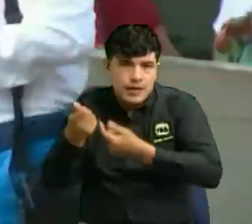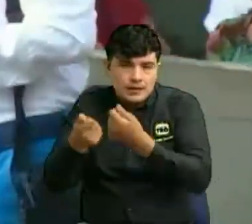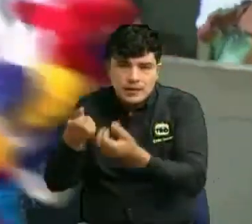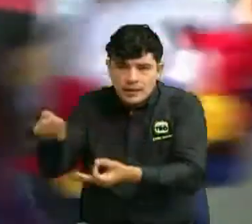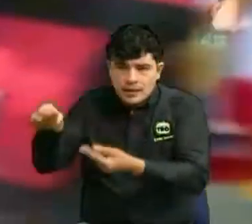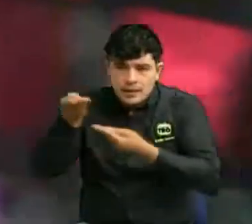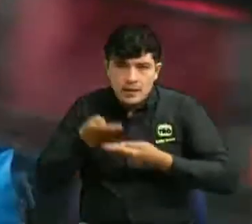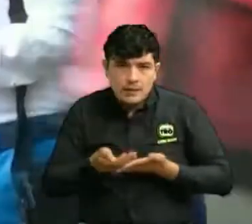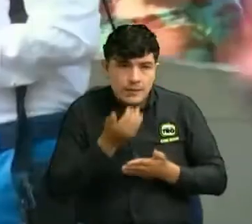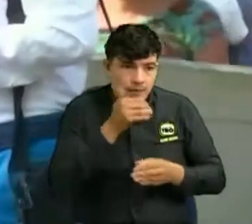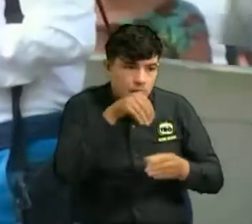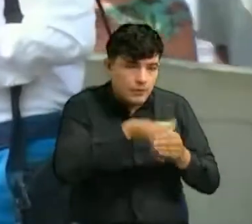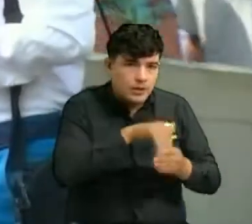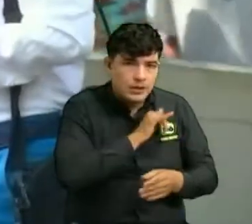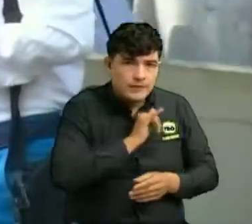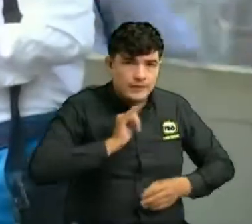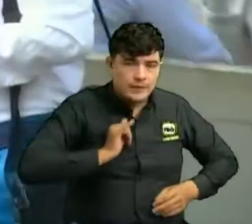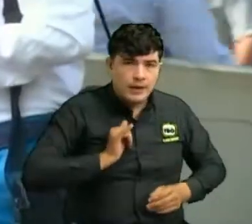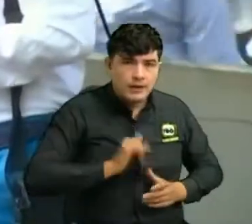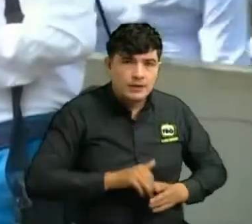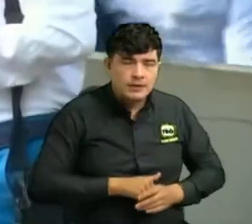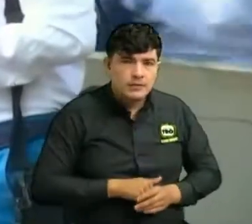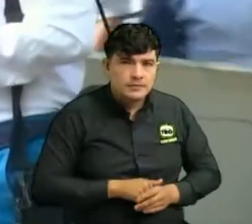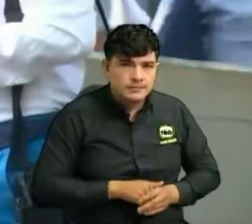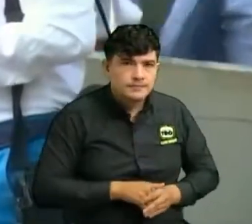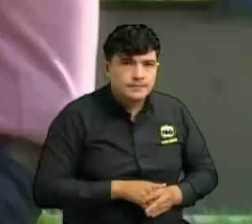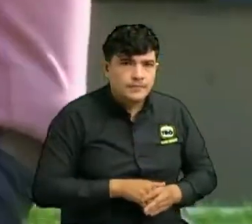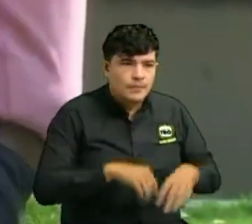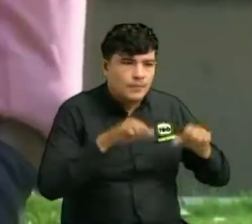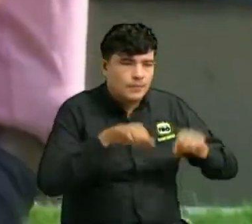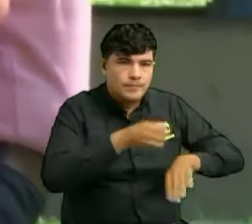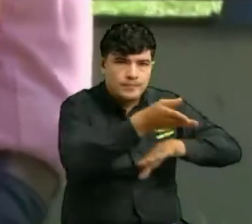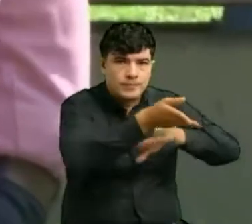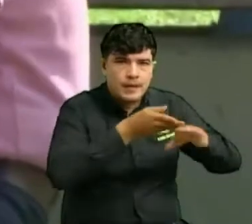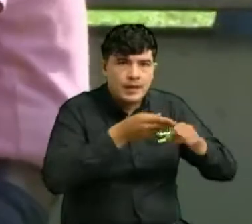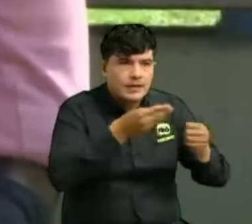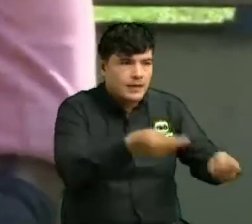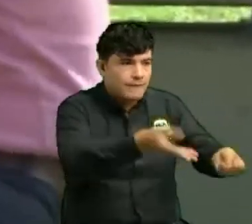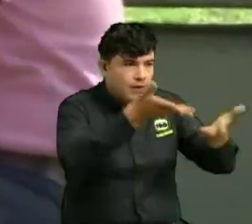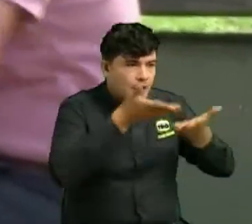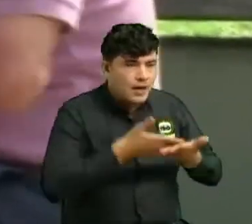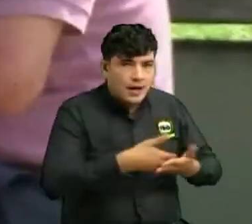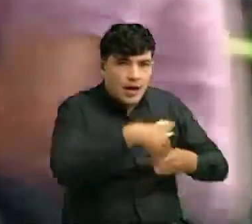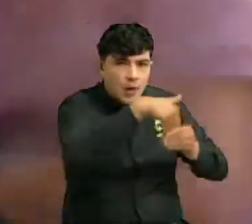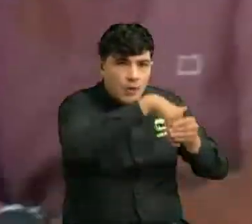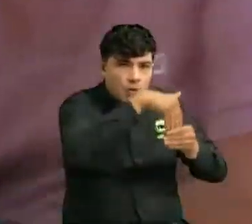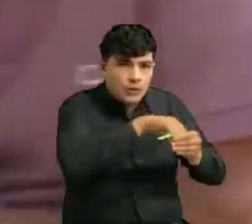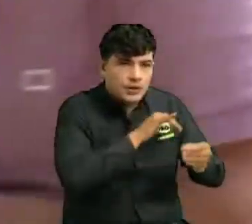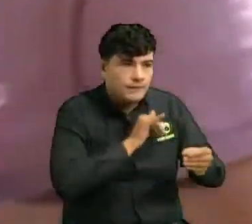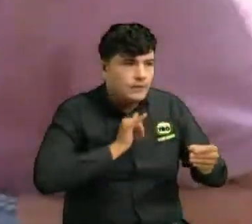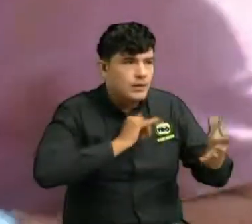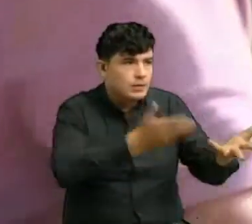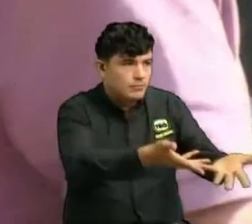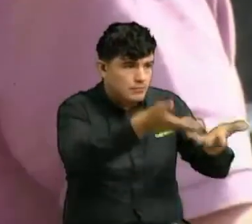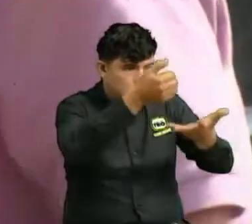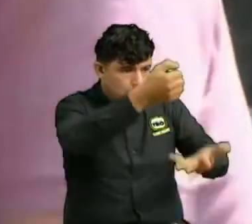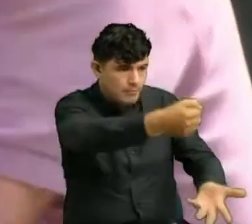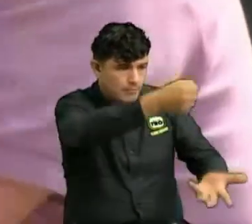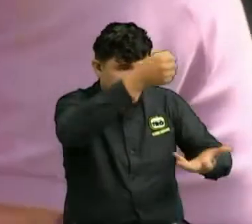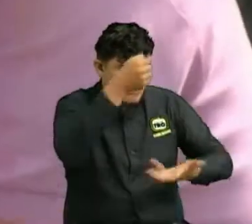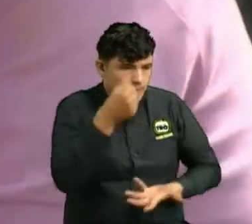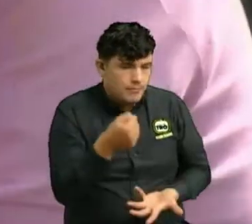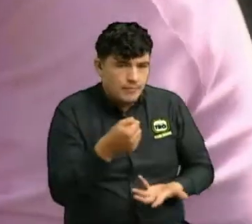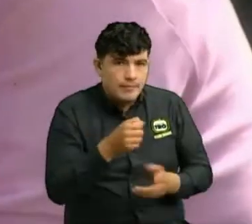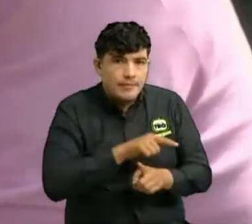en el régimen de ahorro individual con solidaridad, se reclama la devolución del saldo de la cuenta de ahorro individual. Pero aquí hay